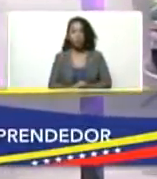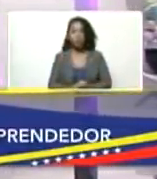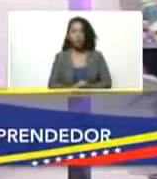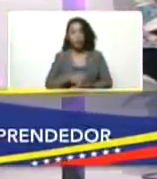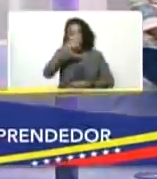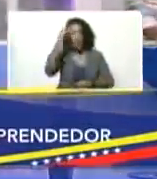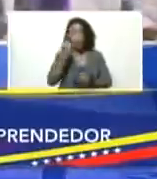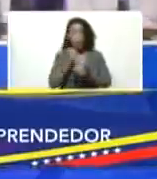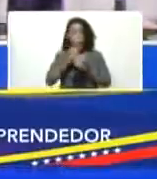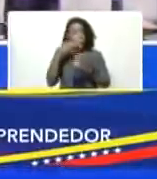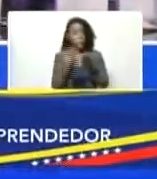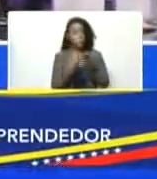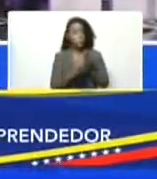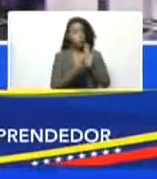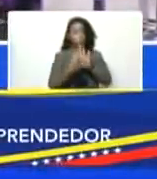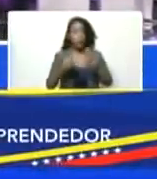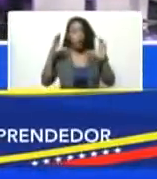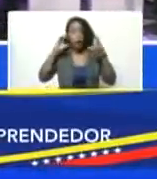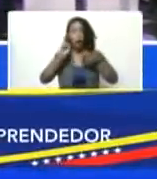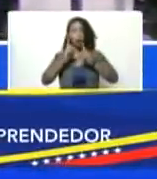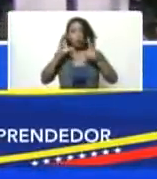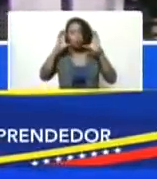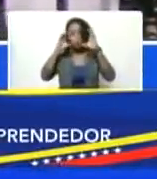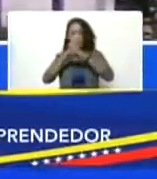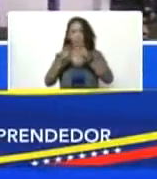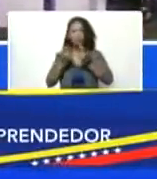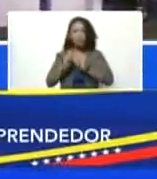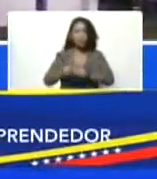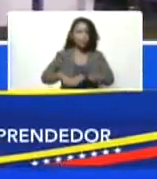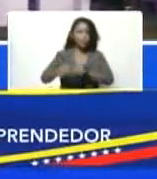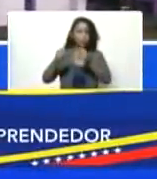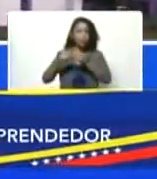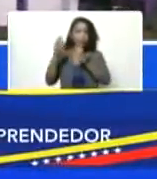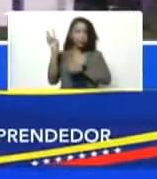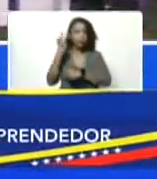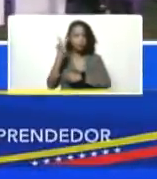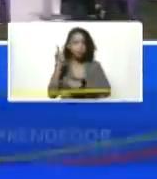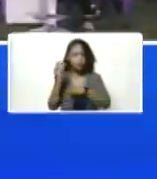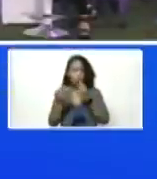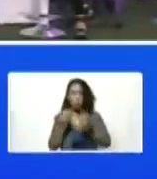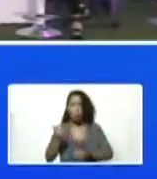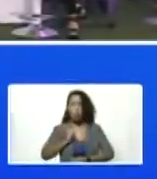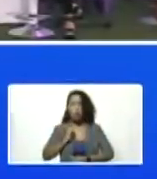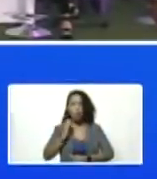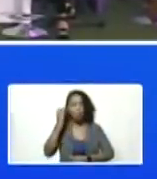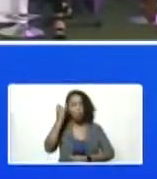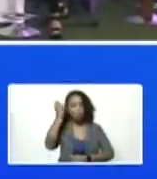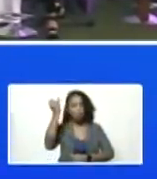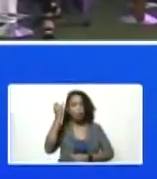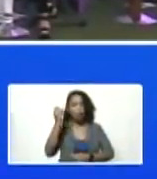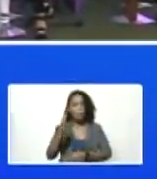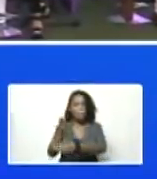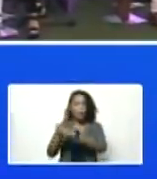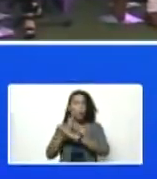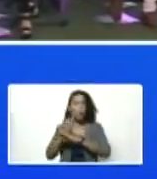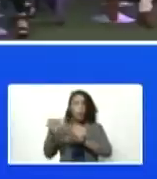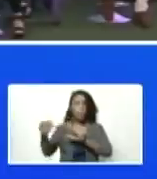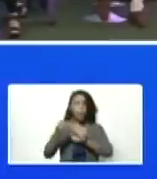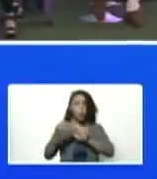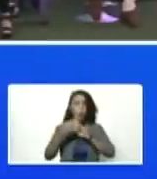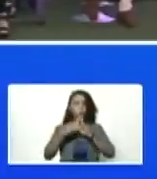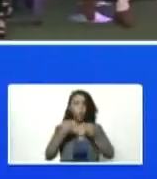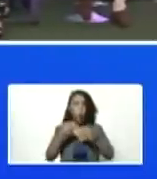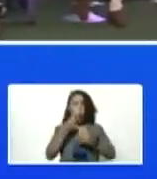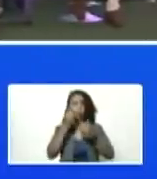real. Mientras unos se concentran en tratar de dañar a Venezuela como sea, en tratar de bloquear todo